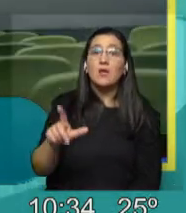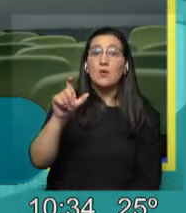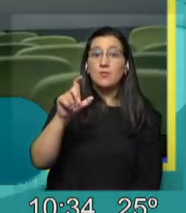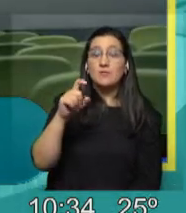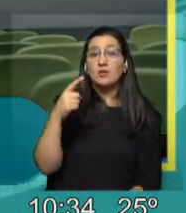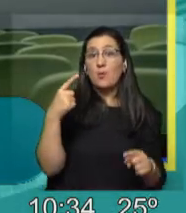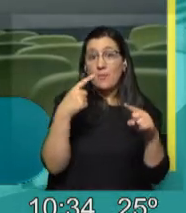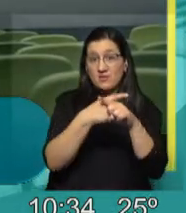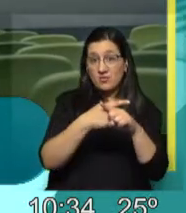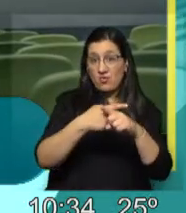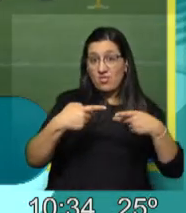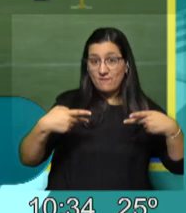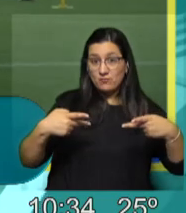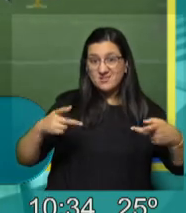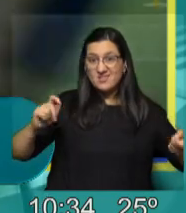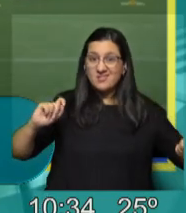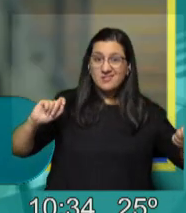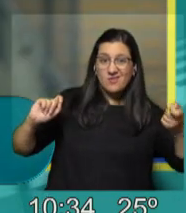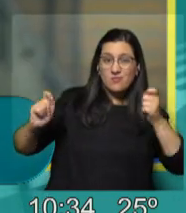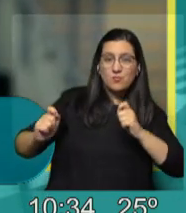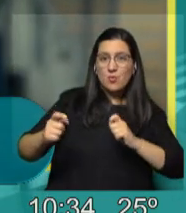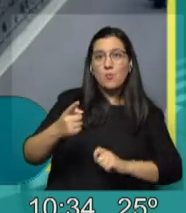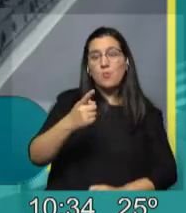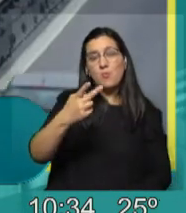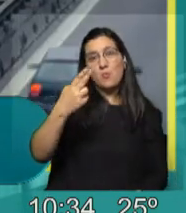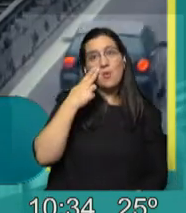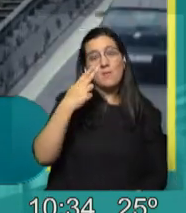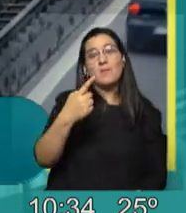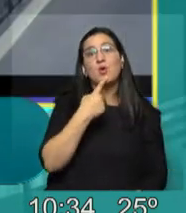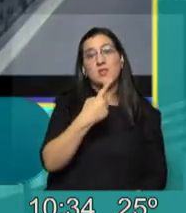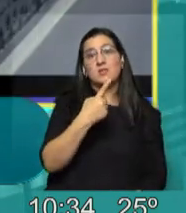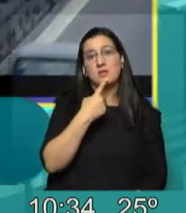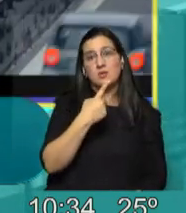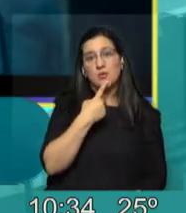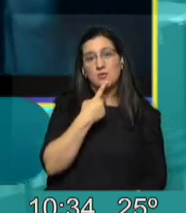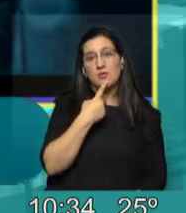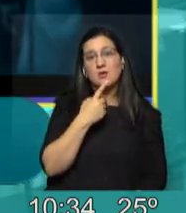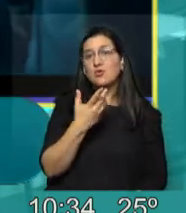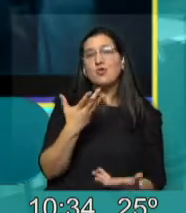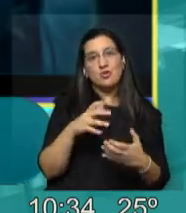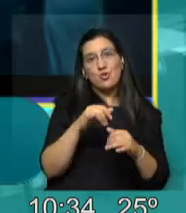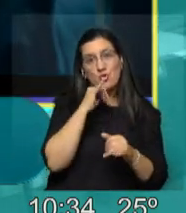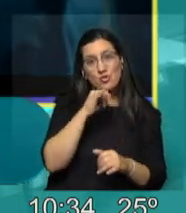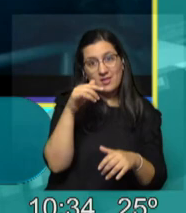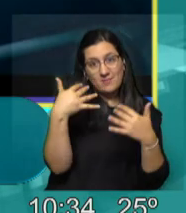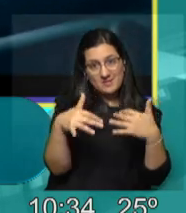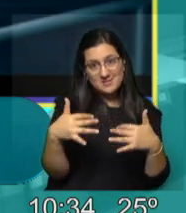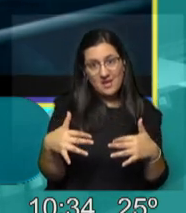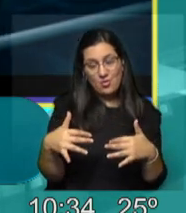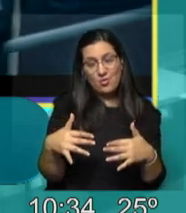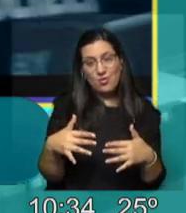un partido de fútbol se convierte en un drama político porque pasan cosas que no voy a spoilear demasiado.